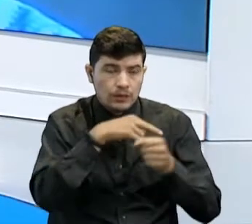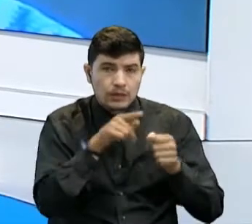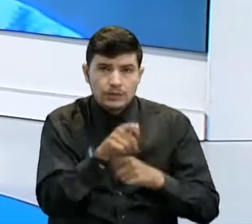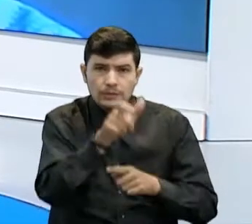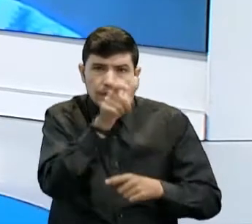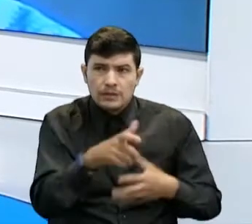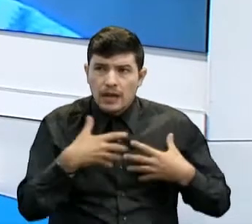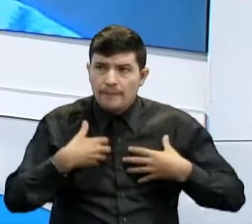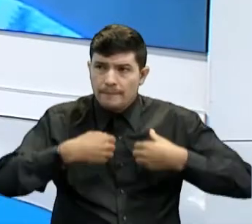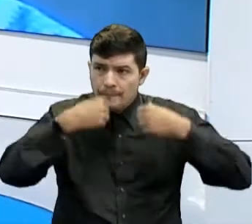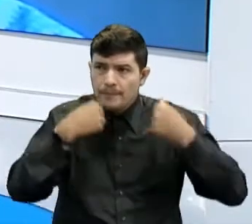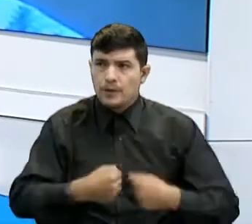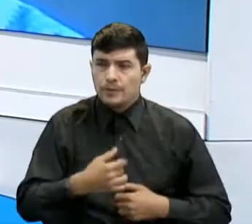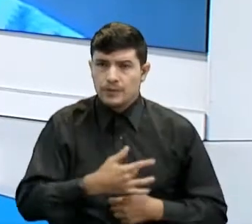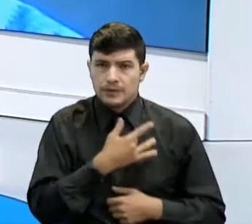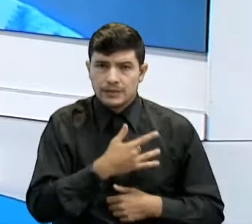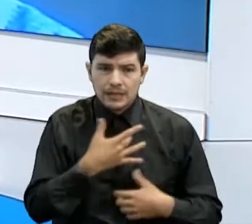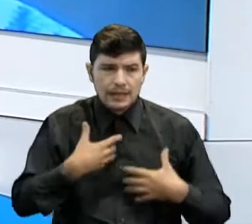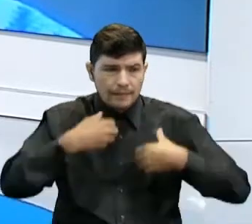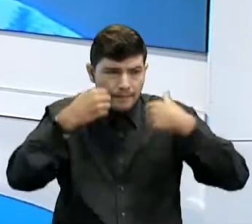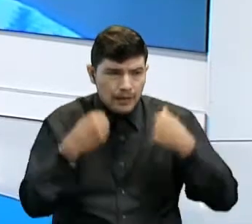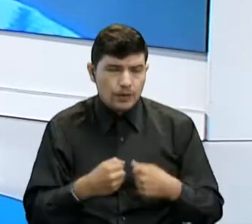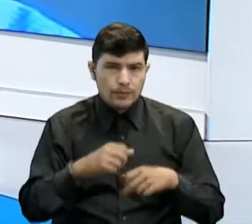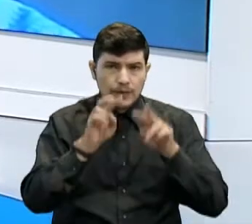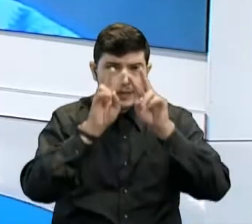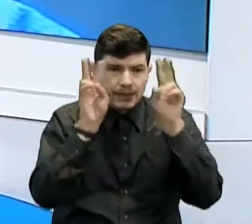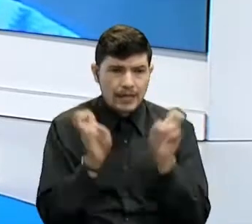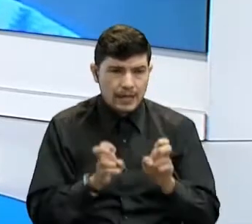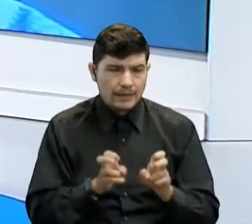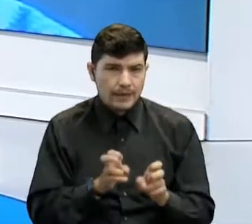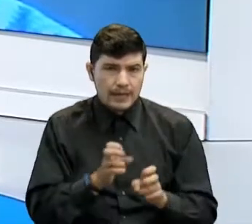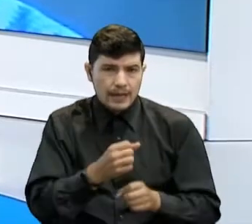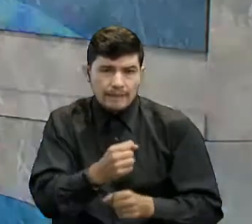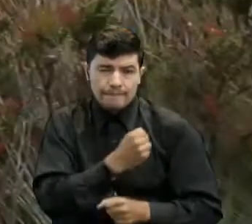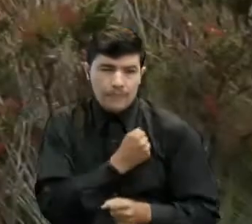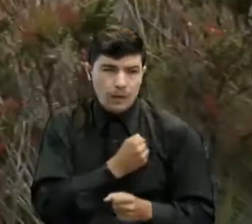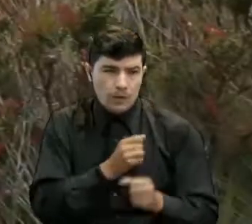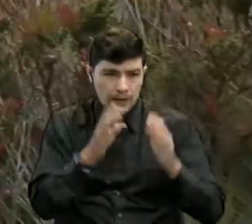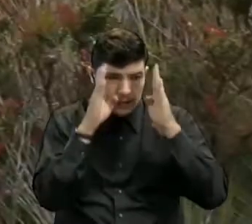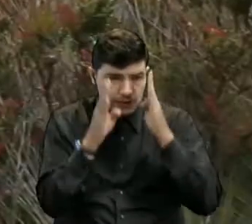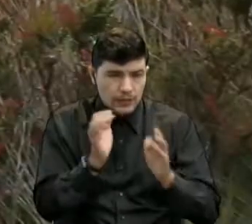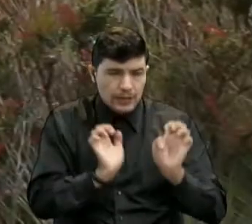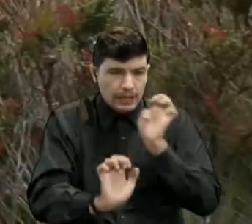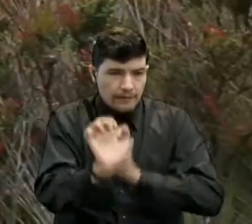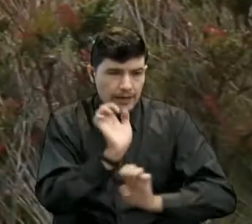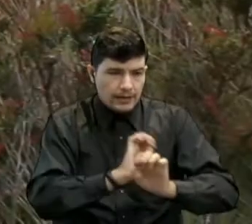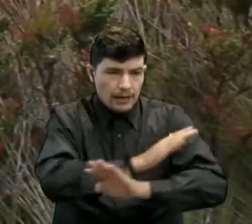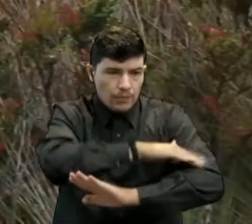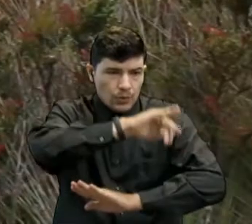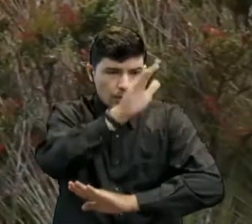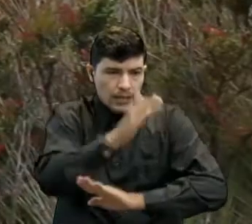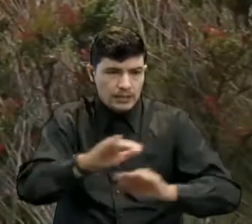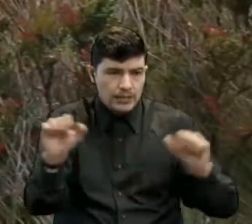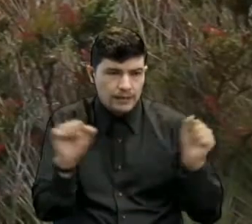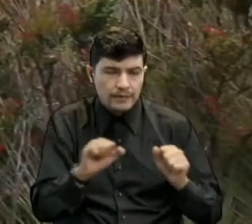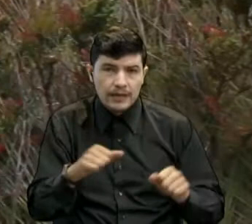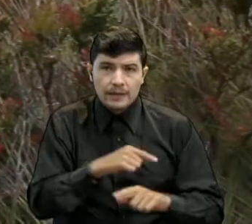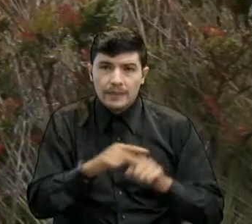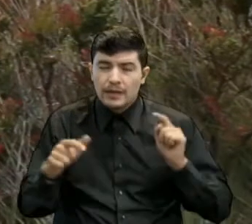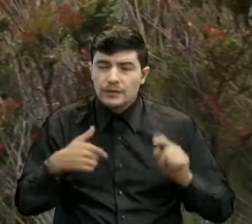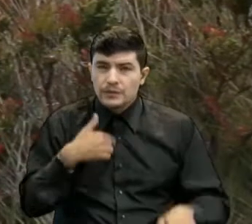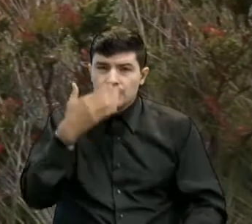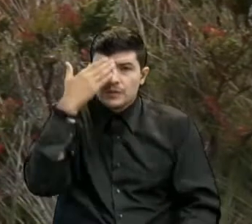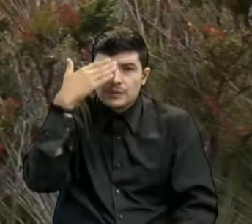se apersonara casi que de una manera muy, muy apasionada frente a este tema para defender el páramo de Santurbán. Sin embargo, no sé cuál sea la